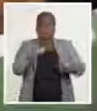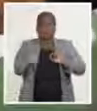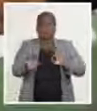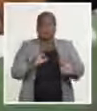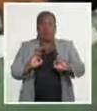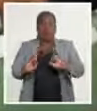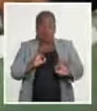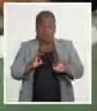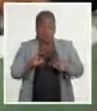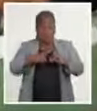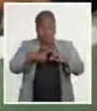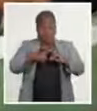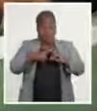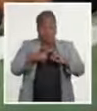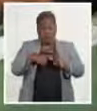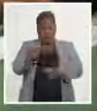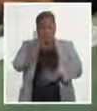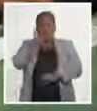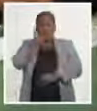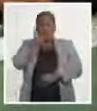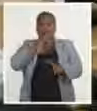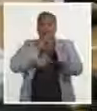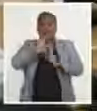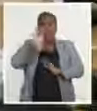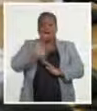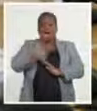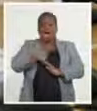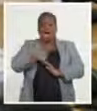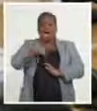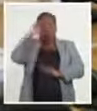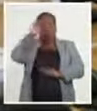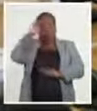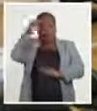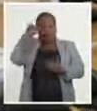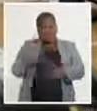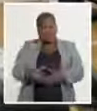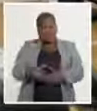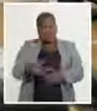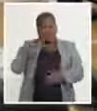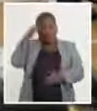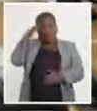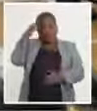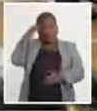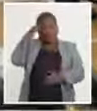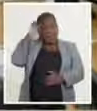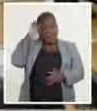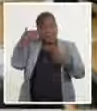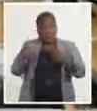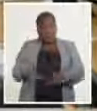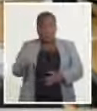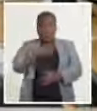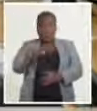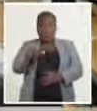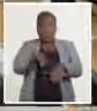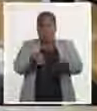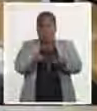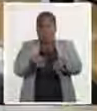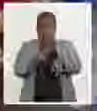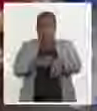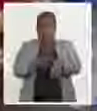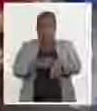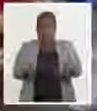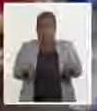protegidos ante contenidos que puedan perjudicar su desarrollo físico, mental o ético, así como su debido equilibrio durante las horas de